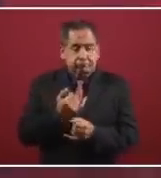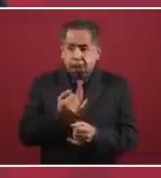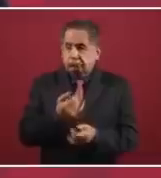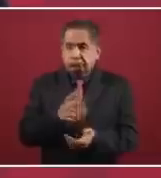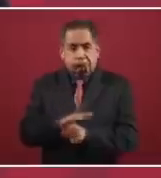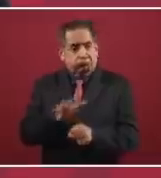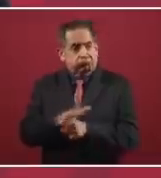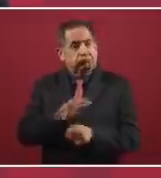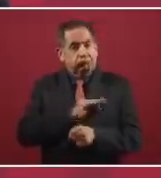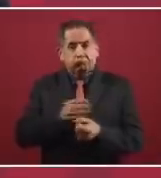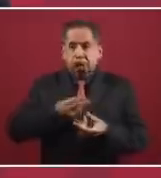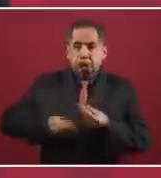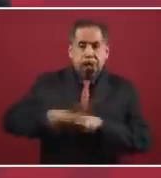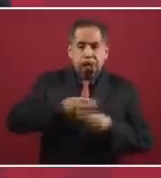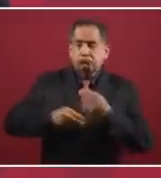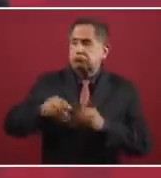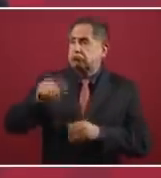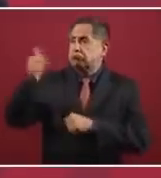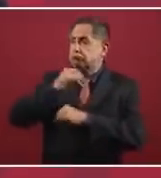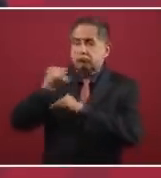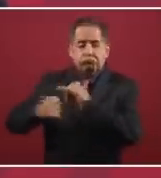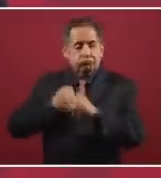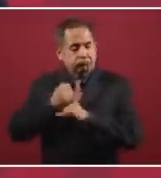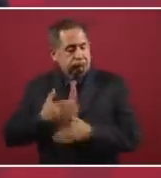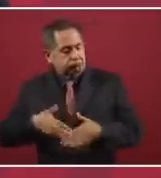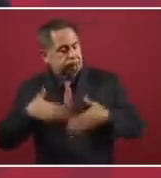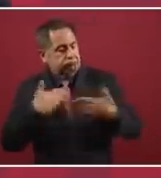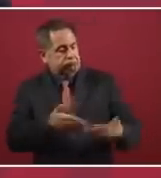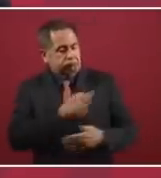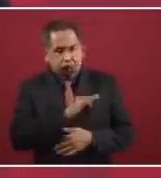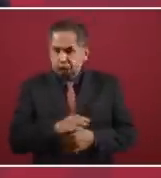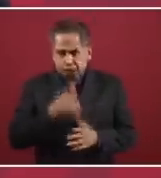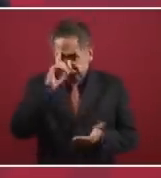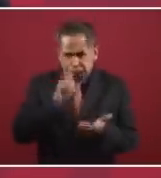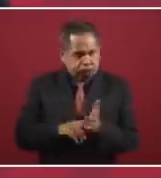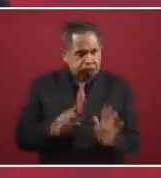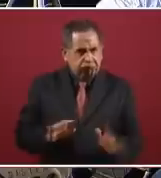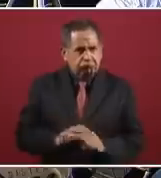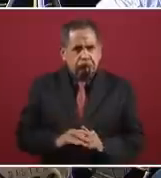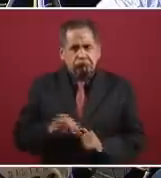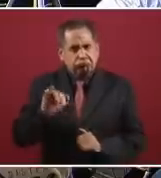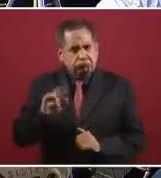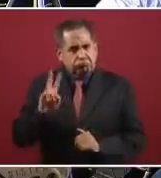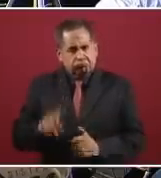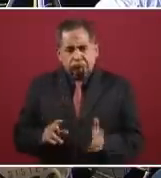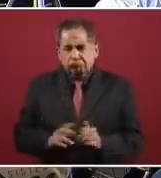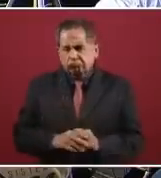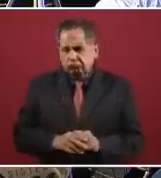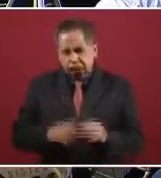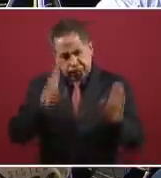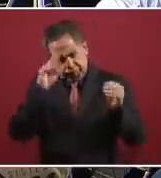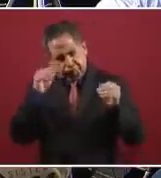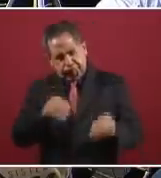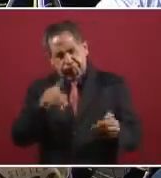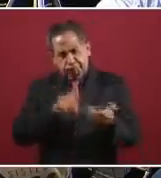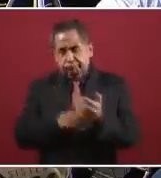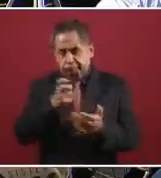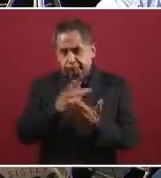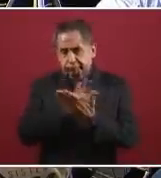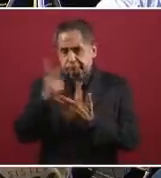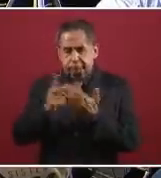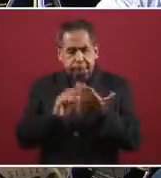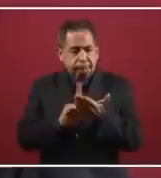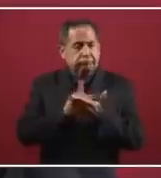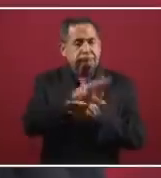internacionales y hay una gran confianza y capacidad de ejecución. Entonces, será en lo que se refiere a ese programa de inversión